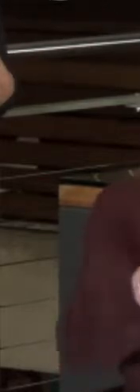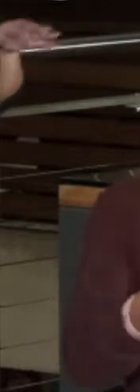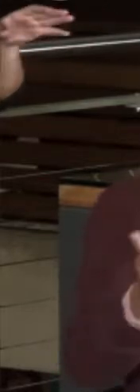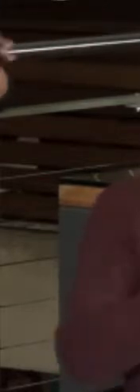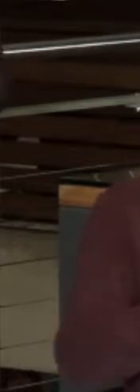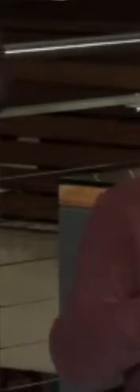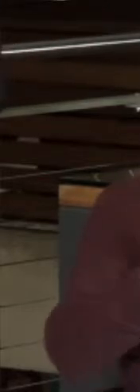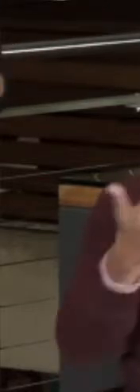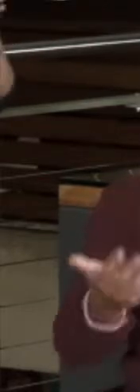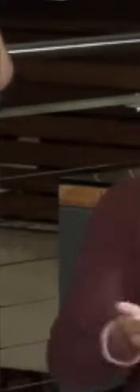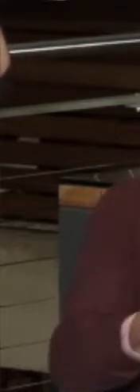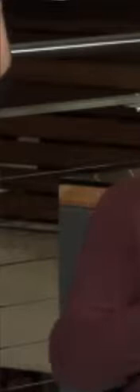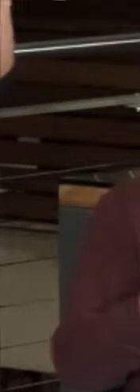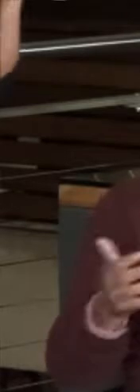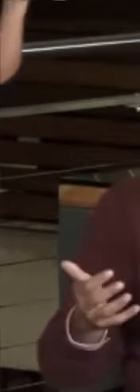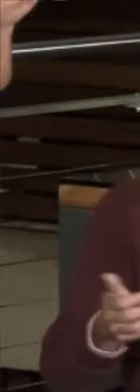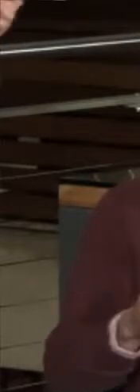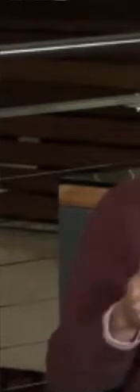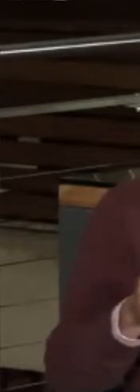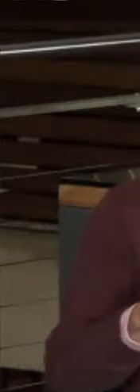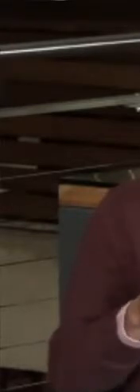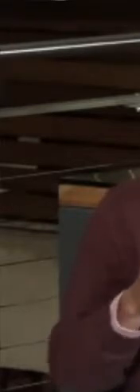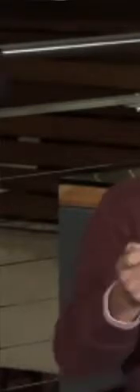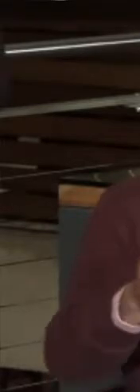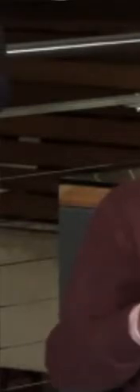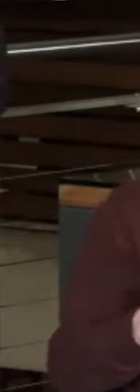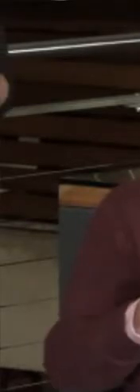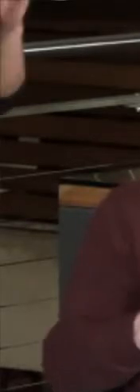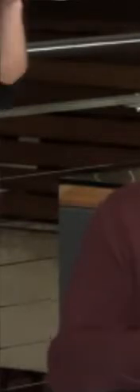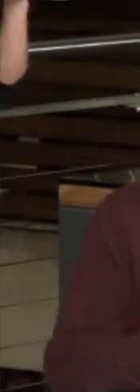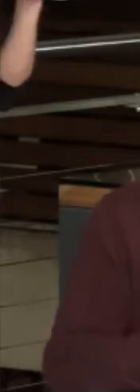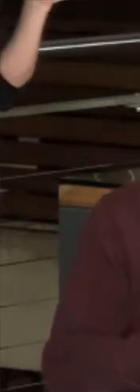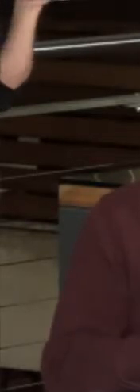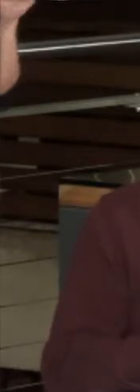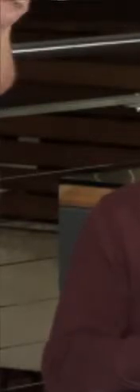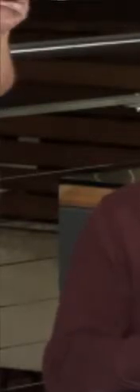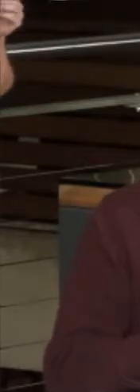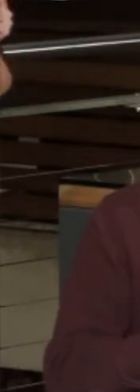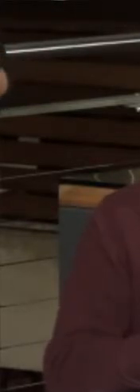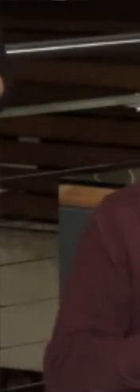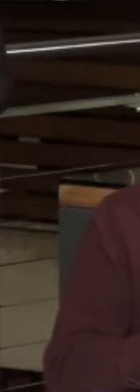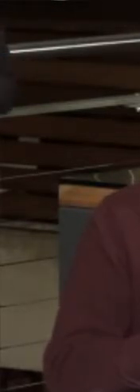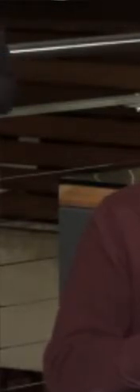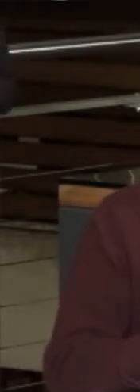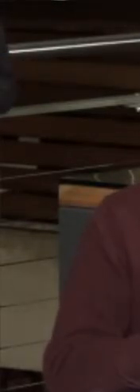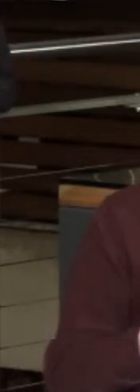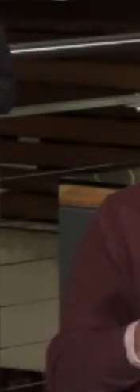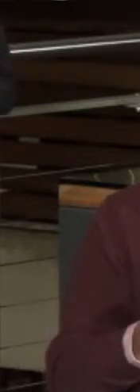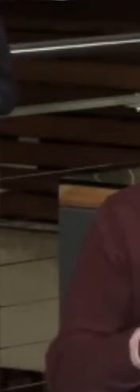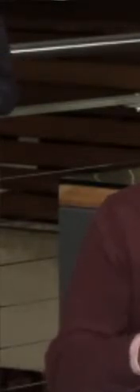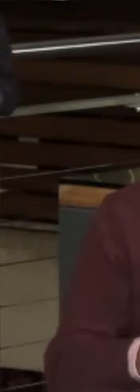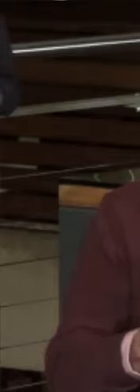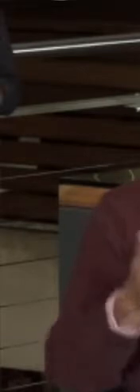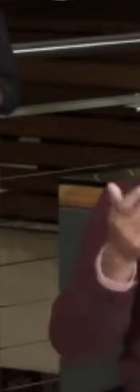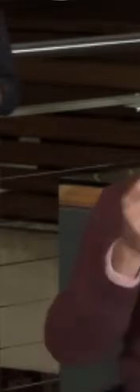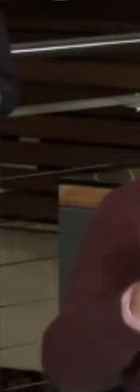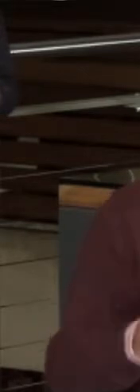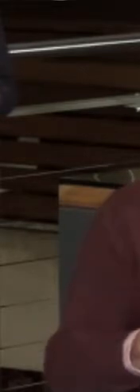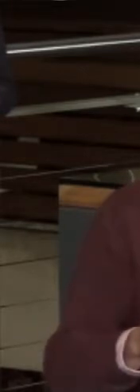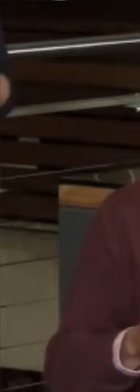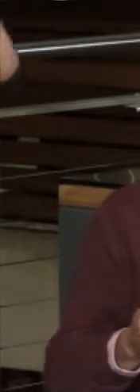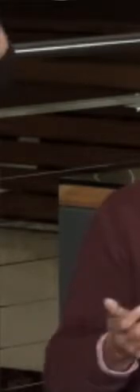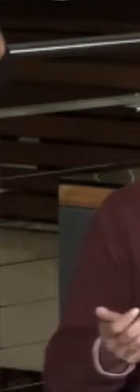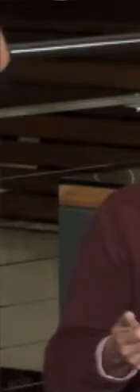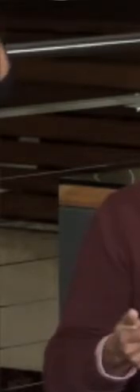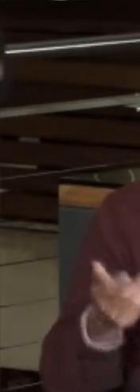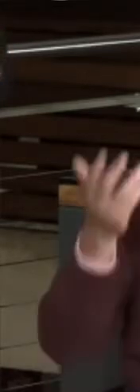en el que cuando lo habrías era como perfecto y mi hijo daniel vamos vamos a jugar esto como como también todas en él